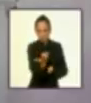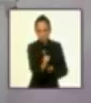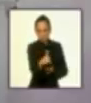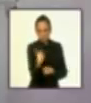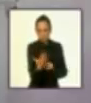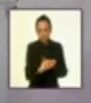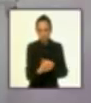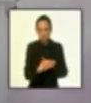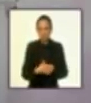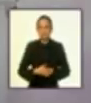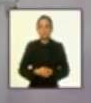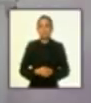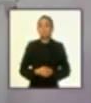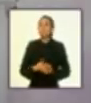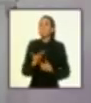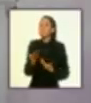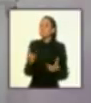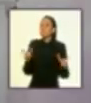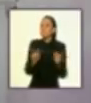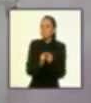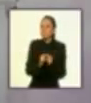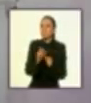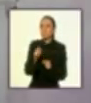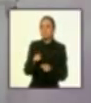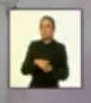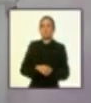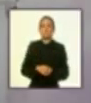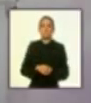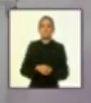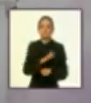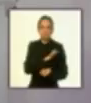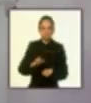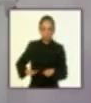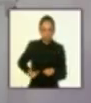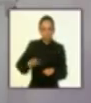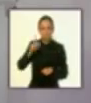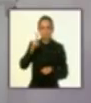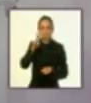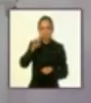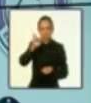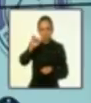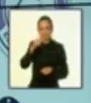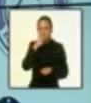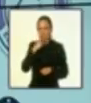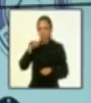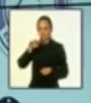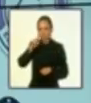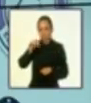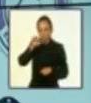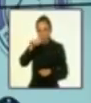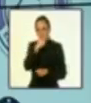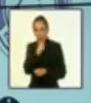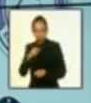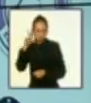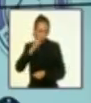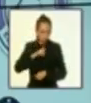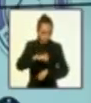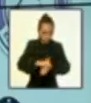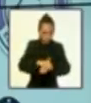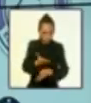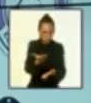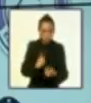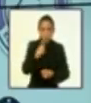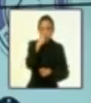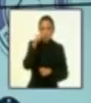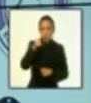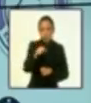Este formato es interesante porque es distinto al presidencial, Luis Carlos. Es decir, aquí tienen una bolsa de